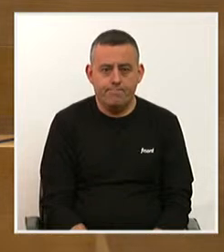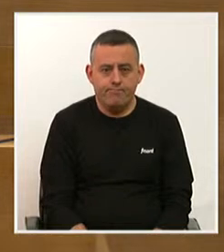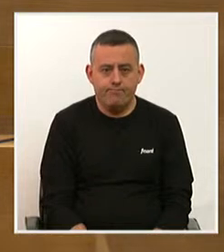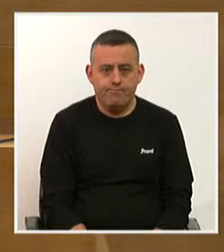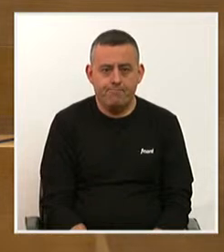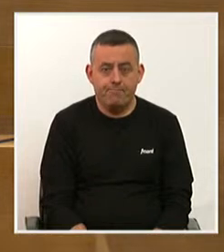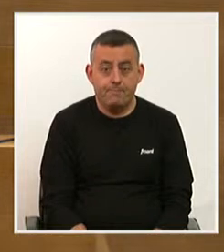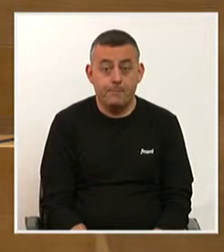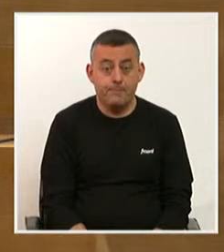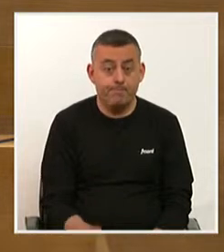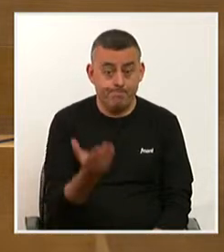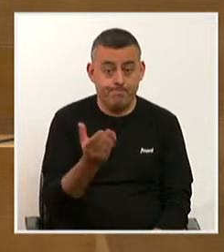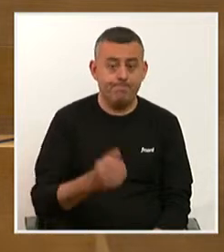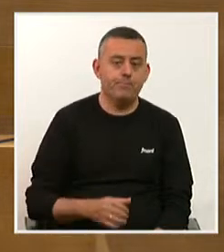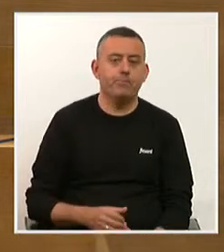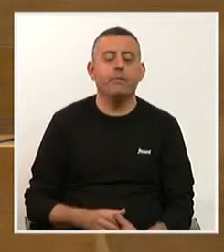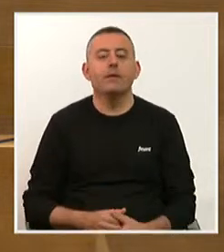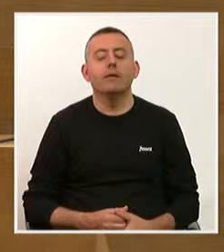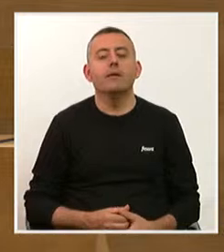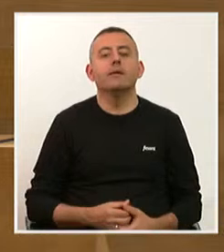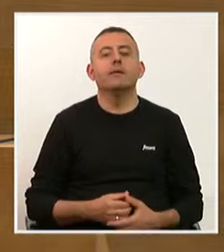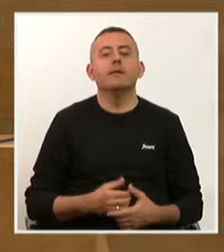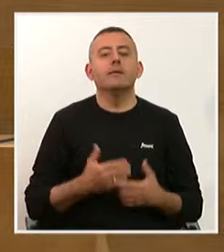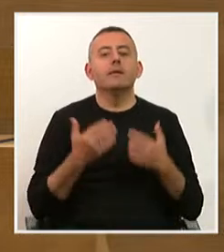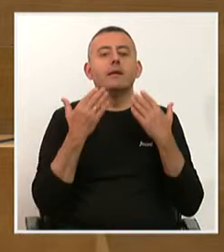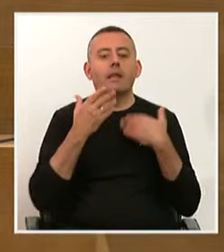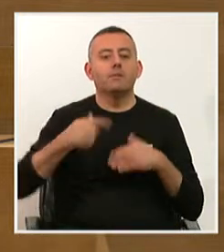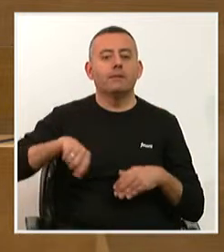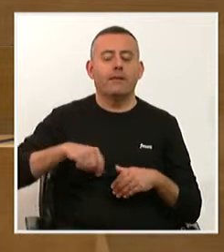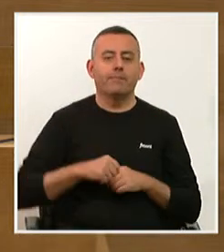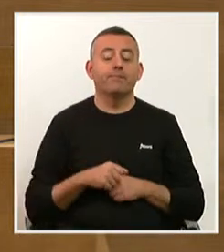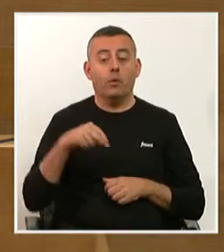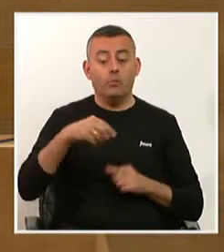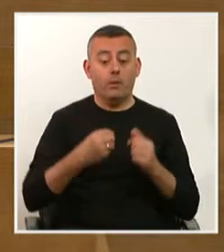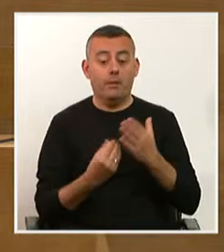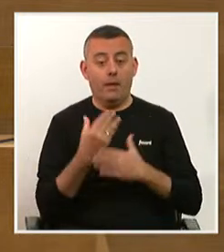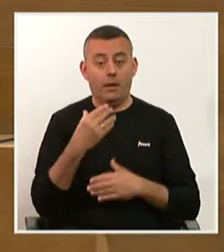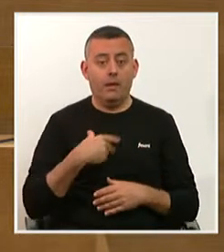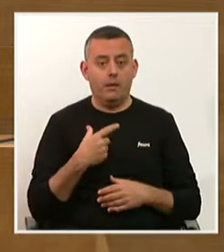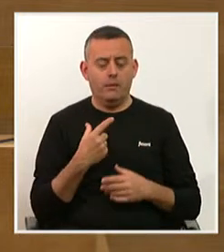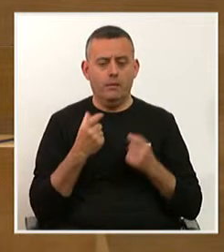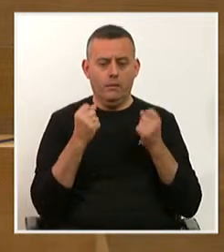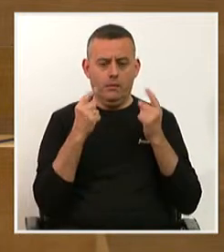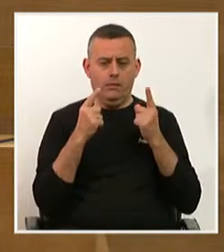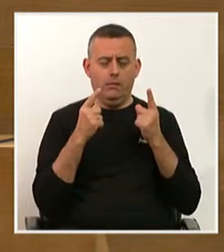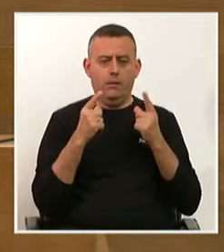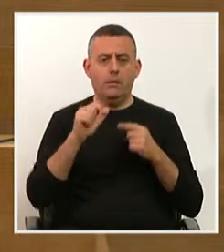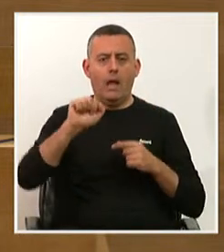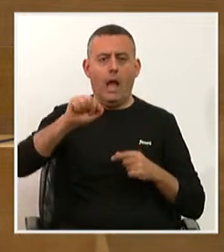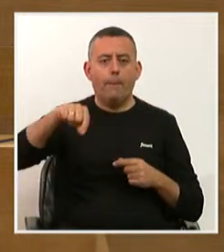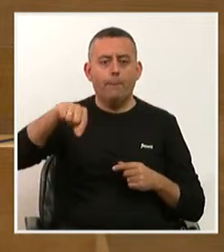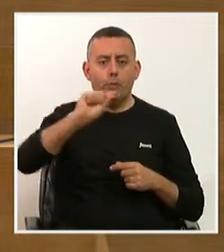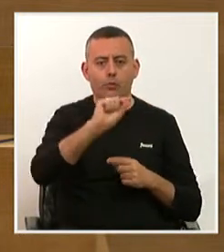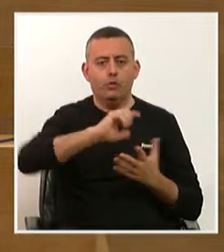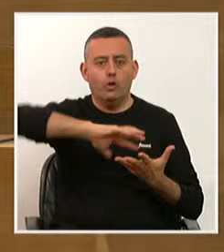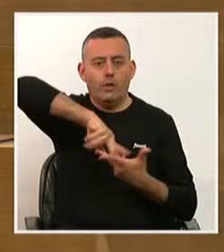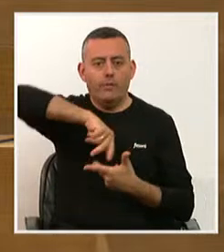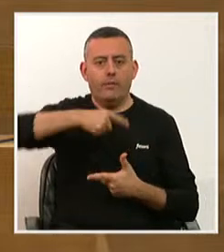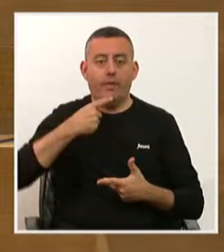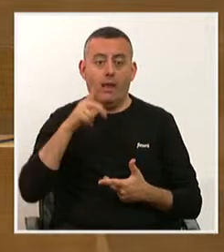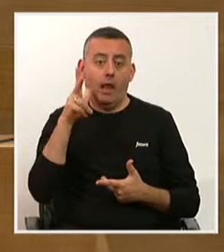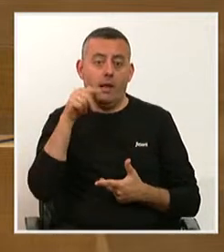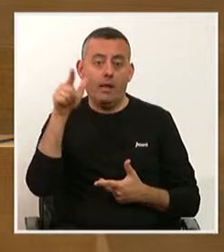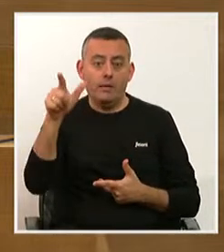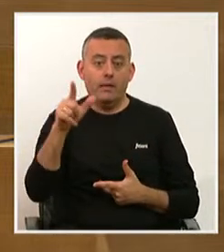Como usted quiera bu día gracias presid aqu des en una no de de que aac